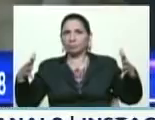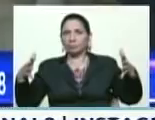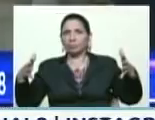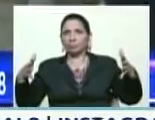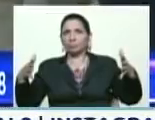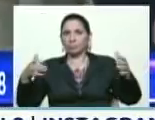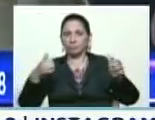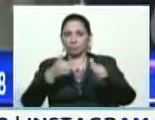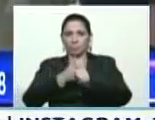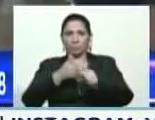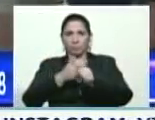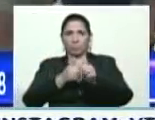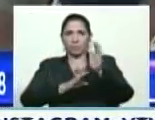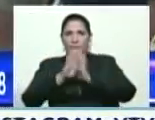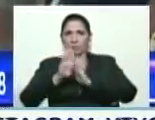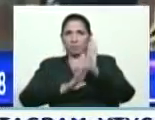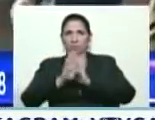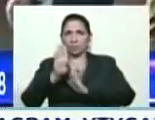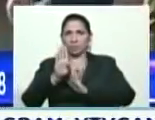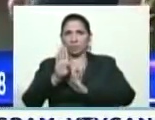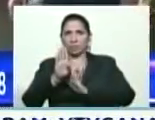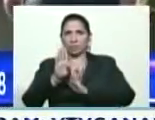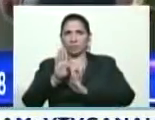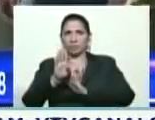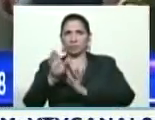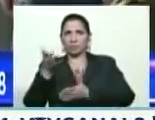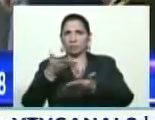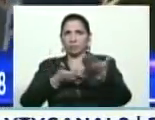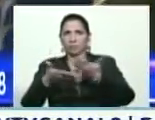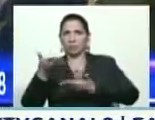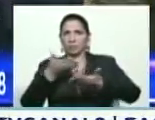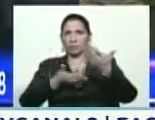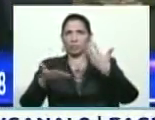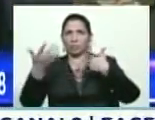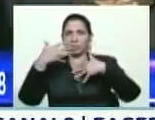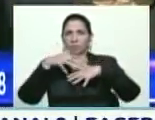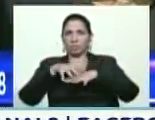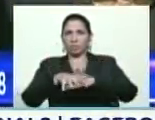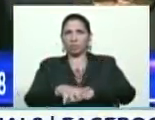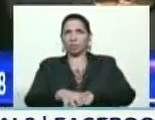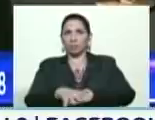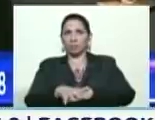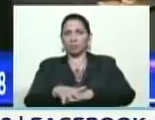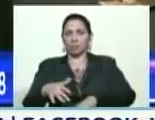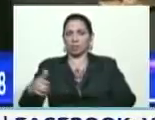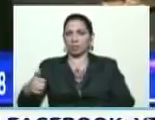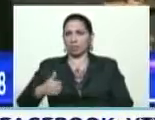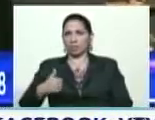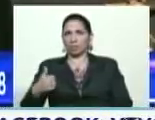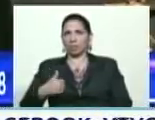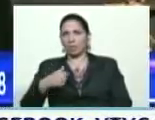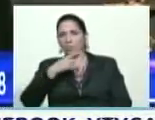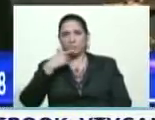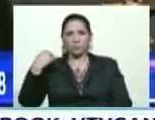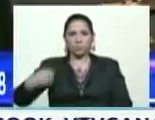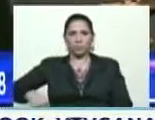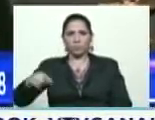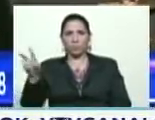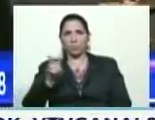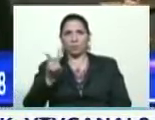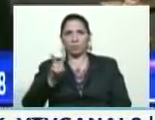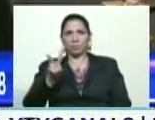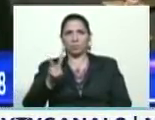asistencia al desarrollo de las relaciones mutuamente provechosas entre Rusia y